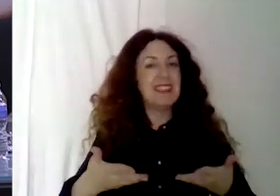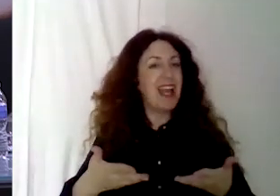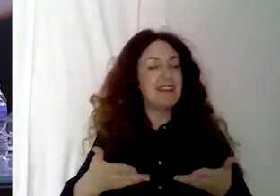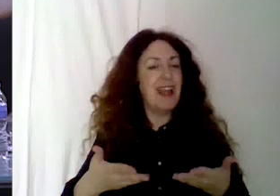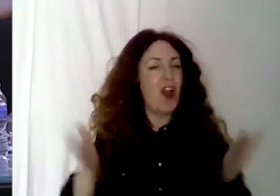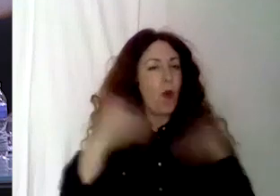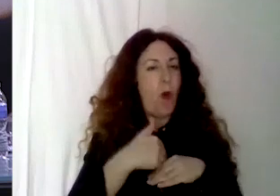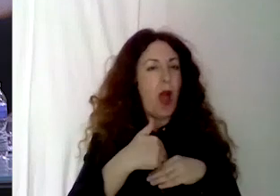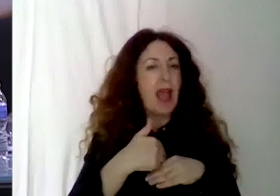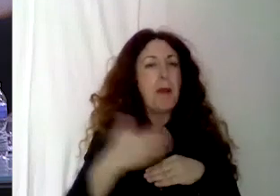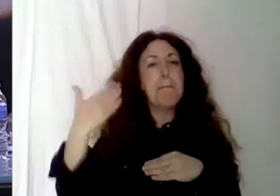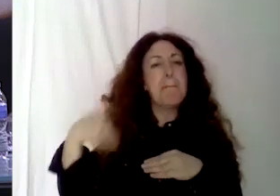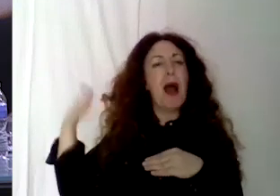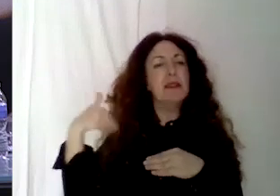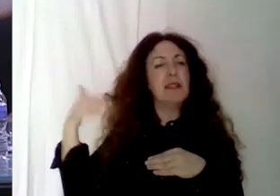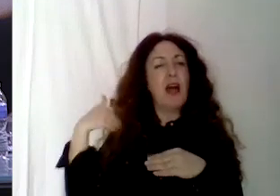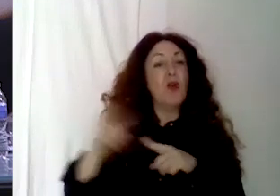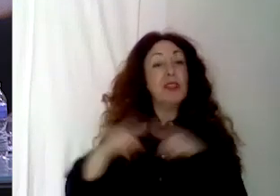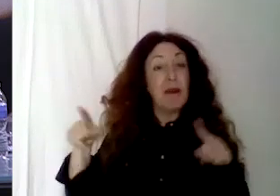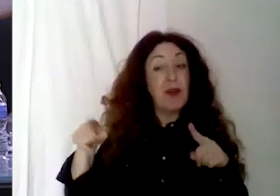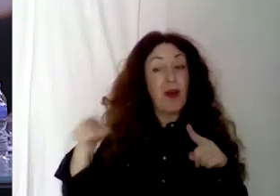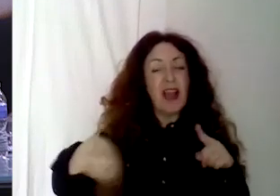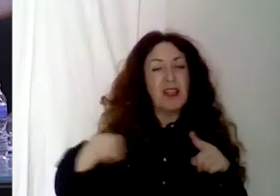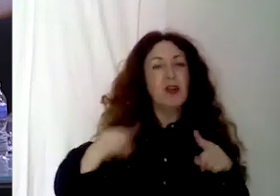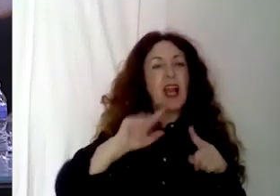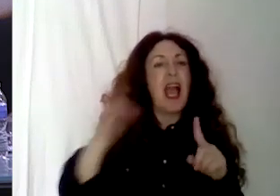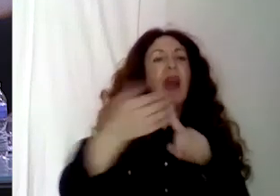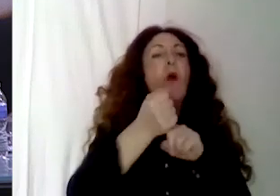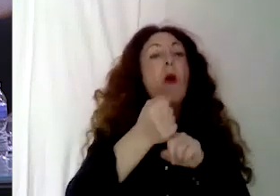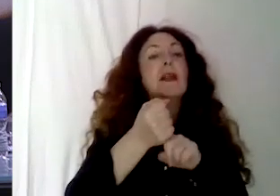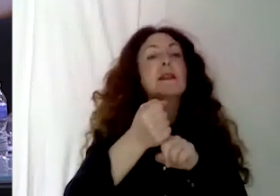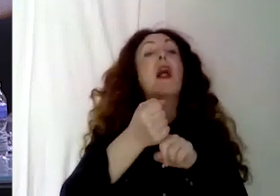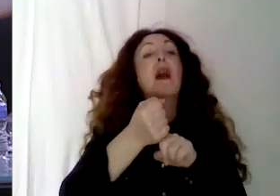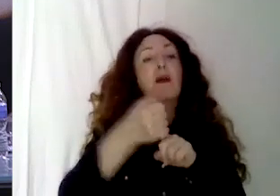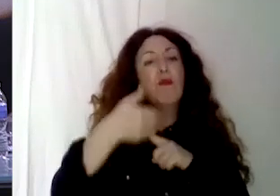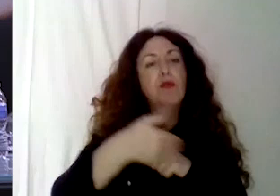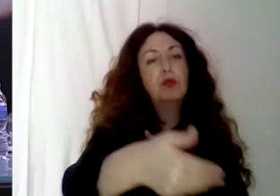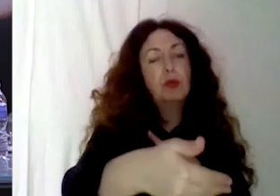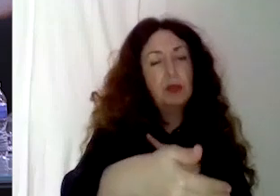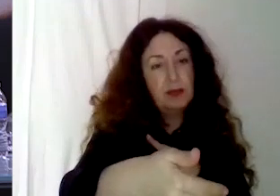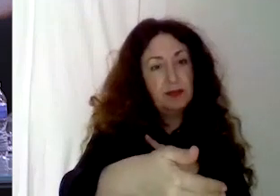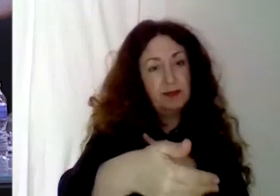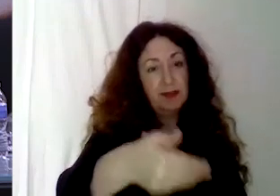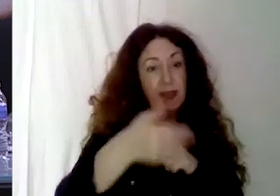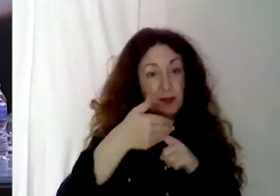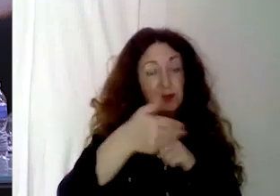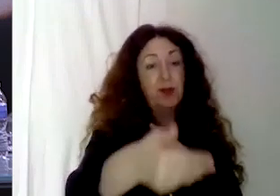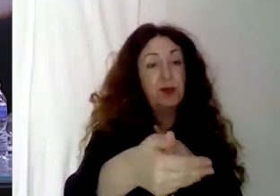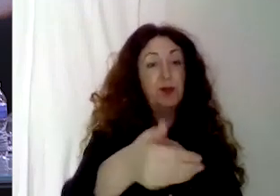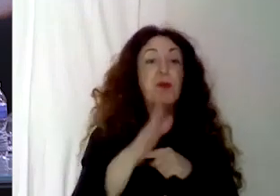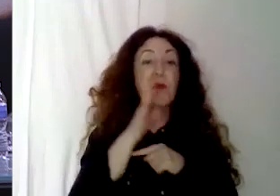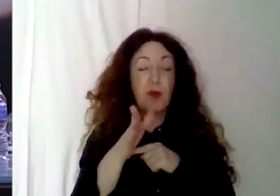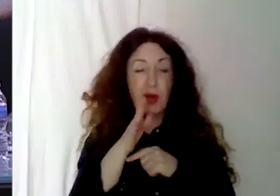pasado. Es algo que van a encontrar en el futuro. De ahí la importancia que tiene esta